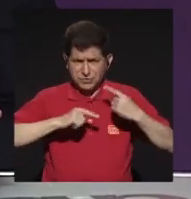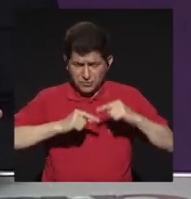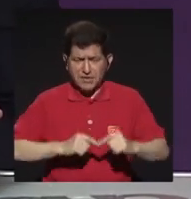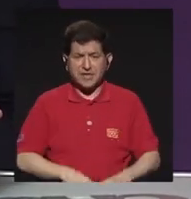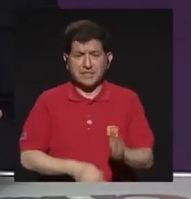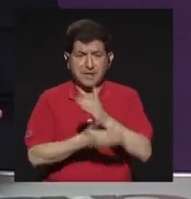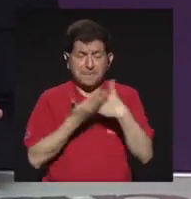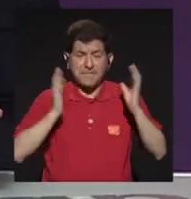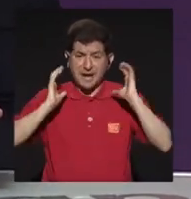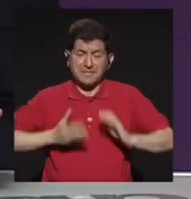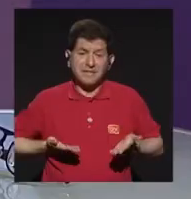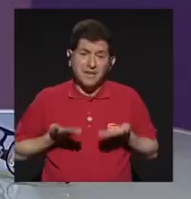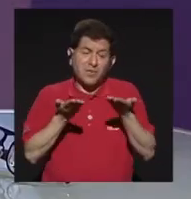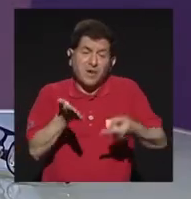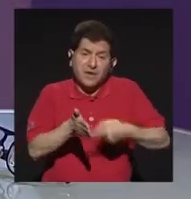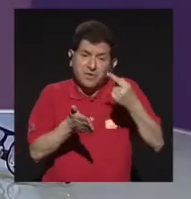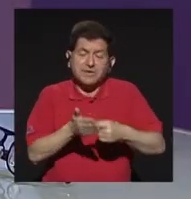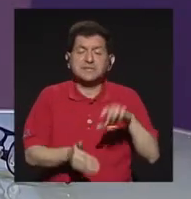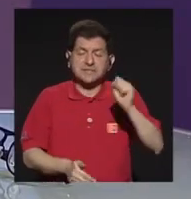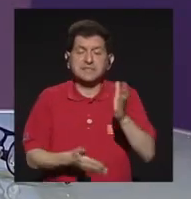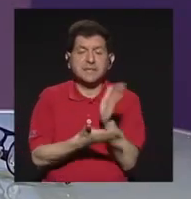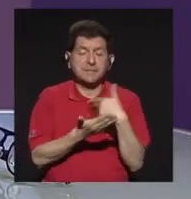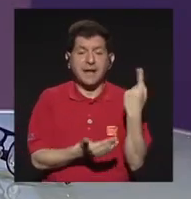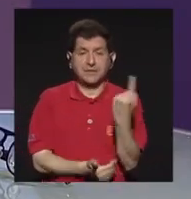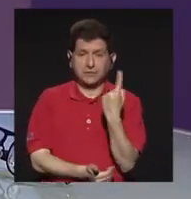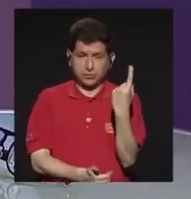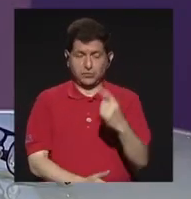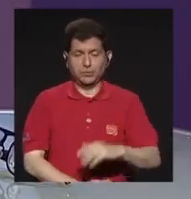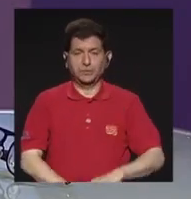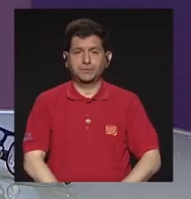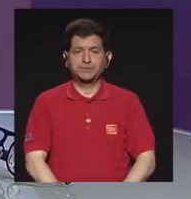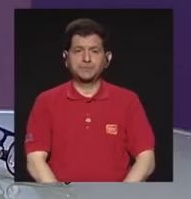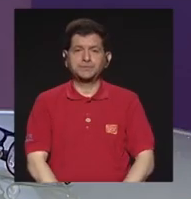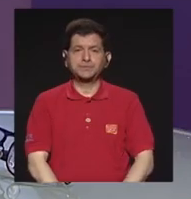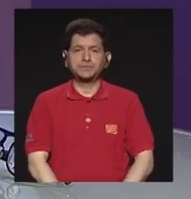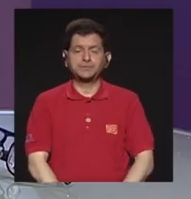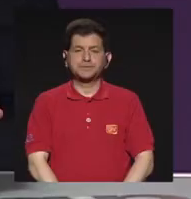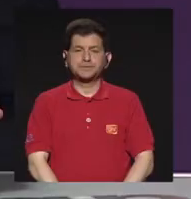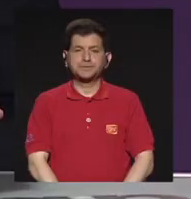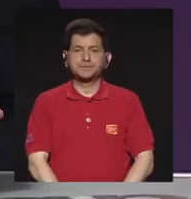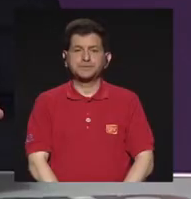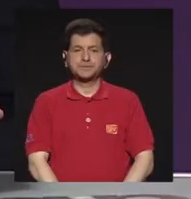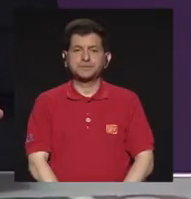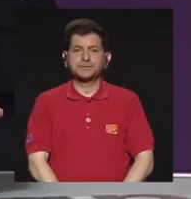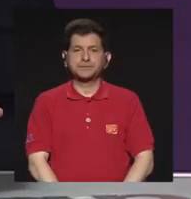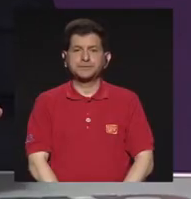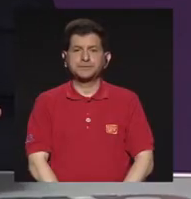pedazo del cuello eso es un fragmento si un fragmento estudiante